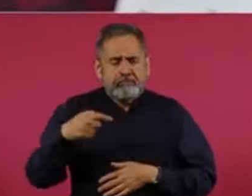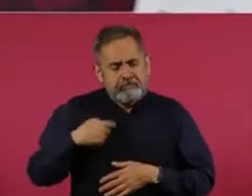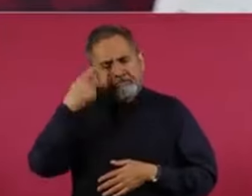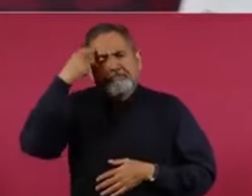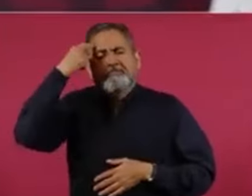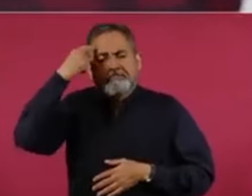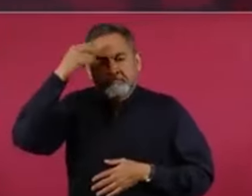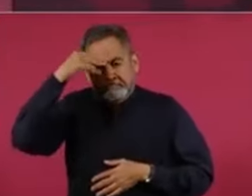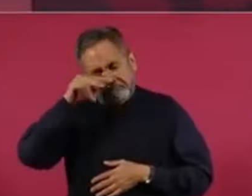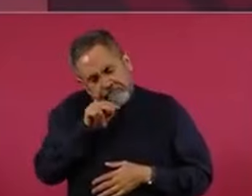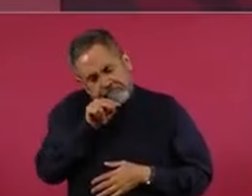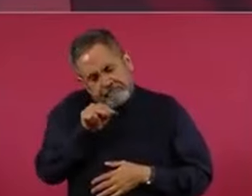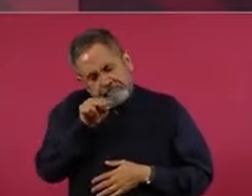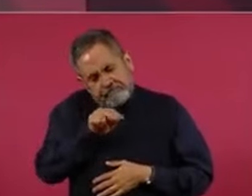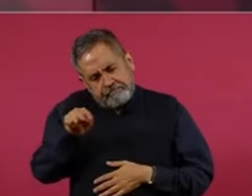en la frente